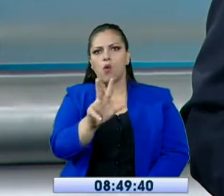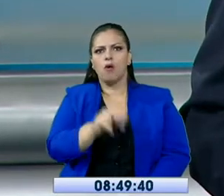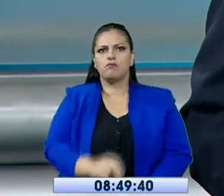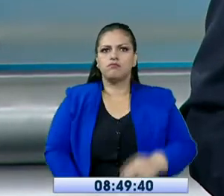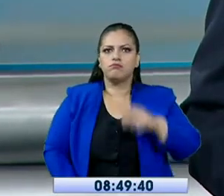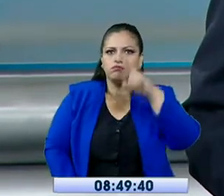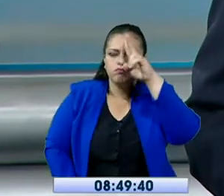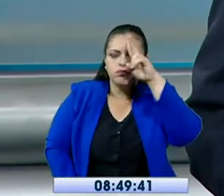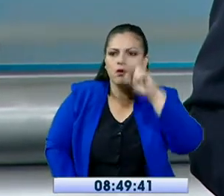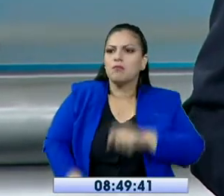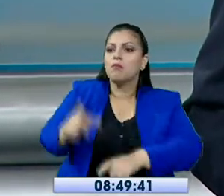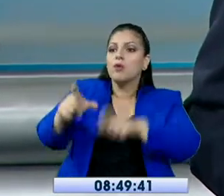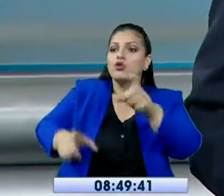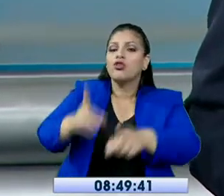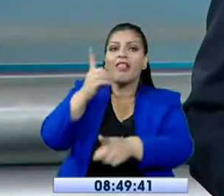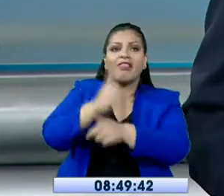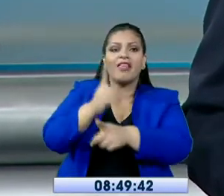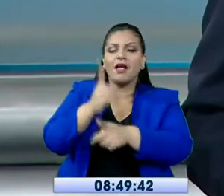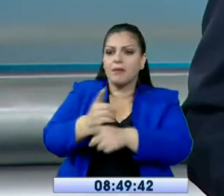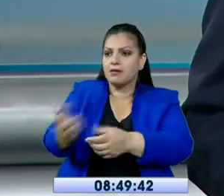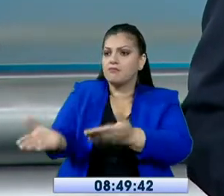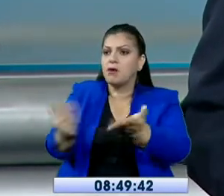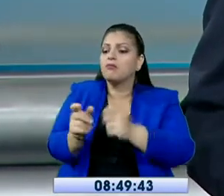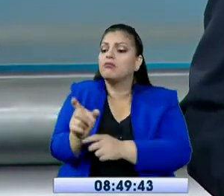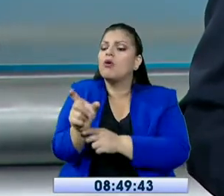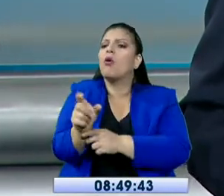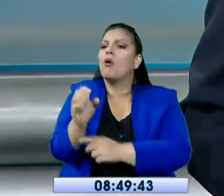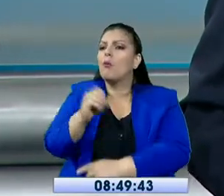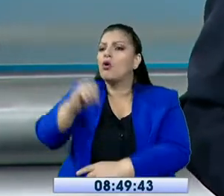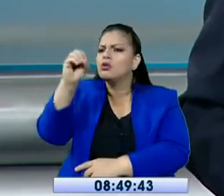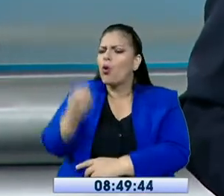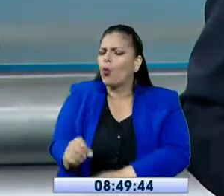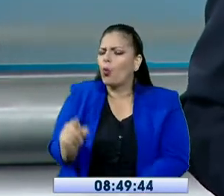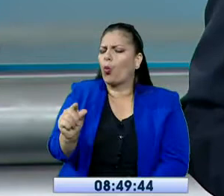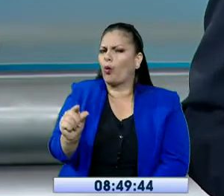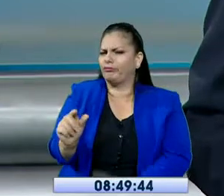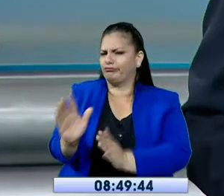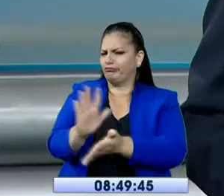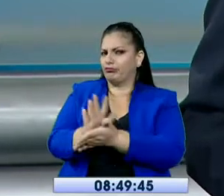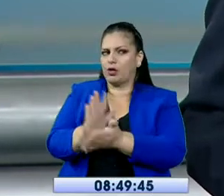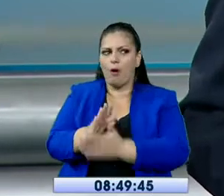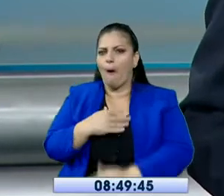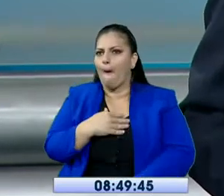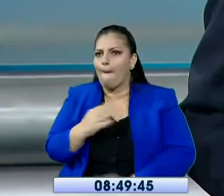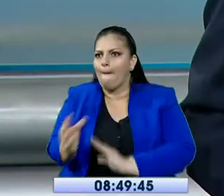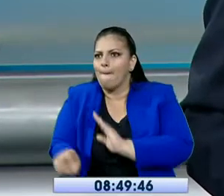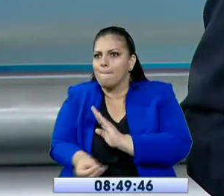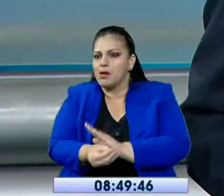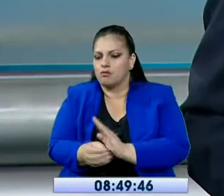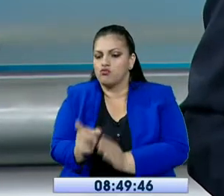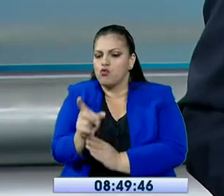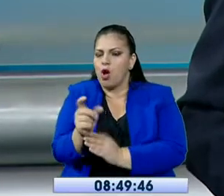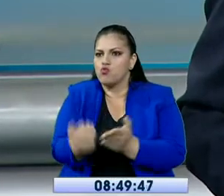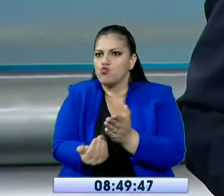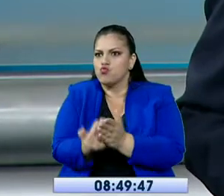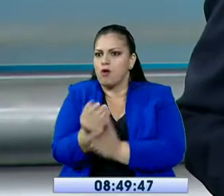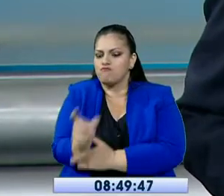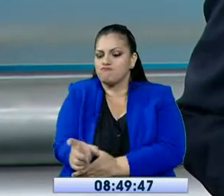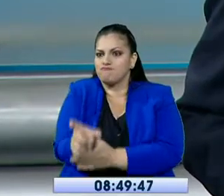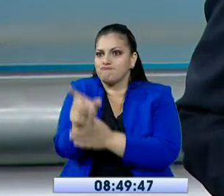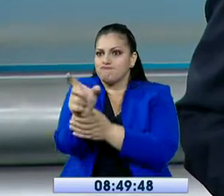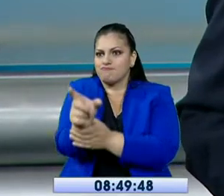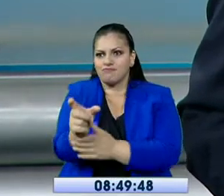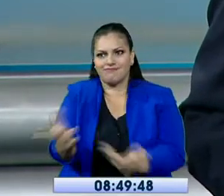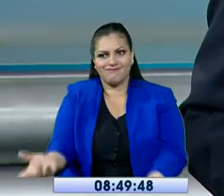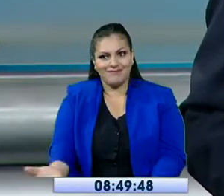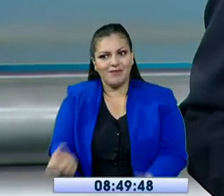incrementaban el porcentaje de discapacidad para que sus clientes, entre comillas, puedan acceder a rebajas